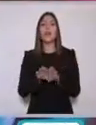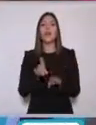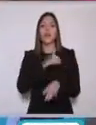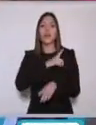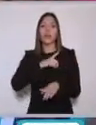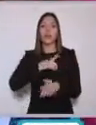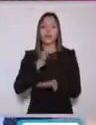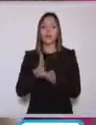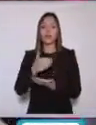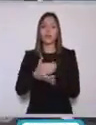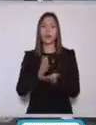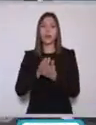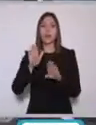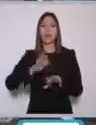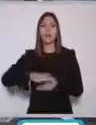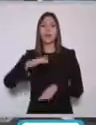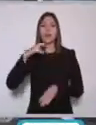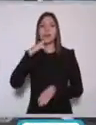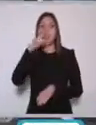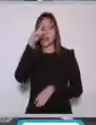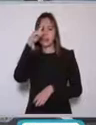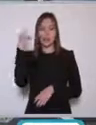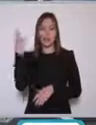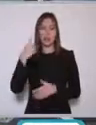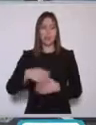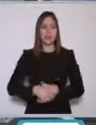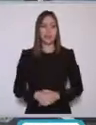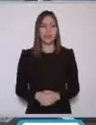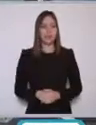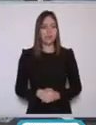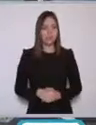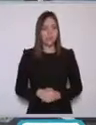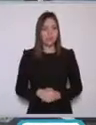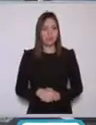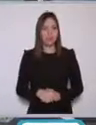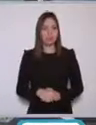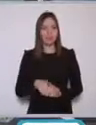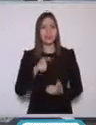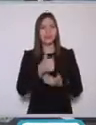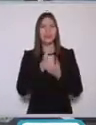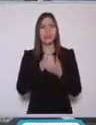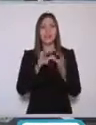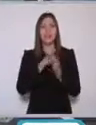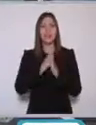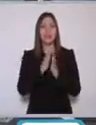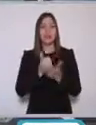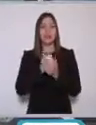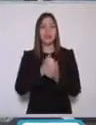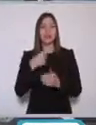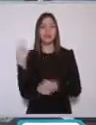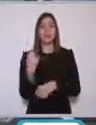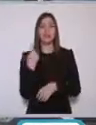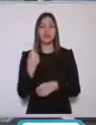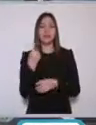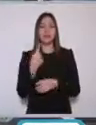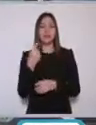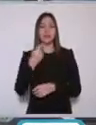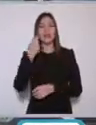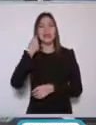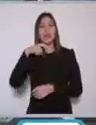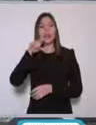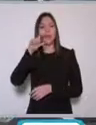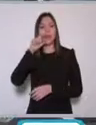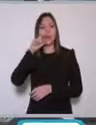picarla de una manera más rápida. ¿Te ayudo, A ver. chef? Por favor. En lo que les explico, Pame, un Sí. favor, vamos licuando tantito el jitomate.